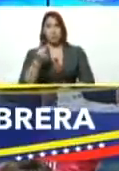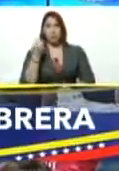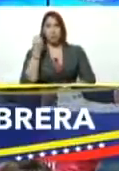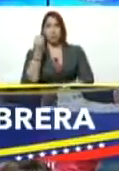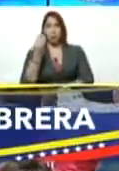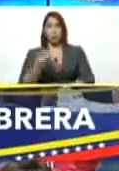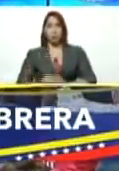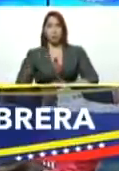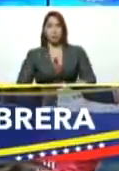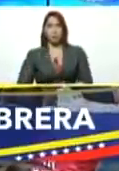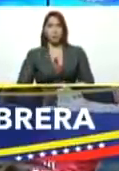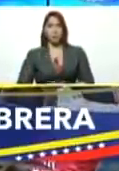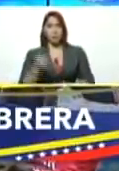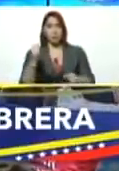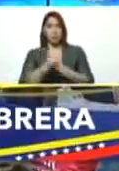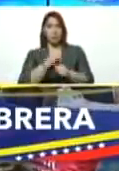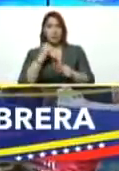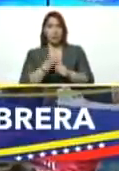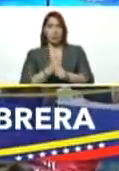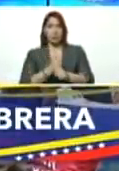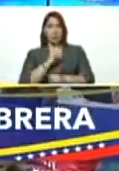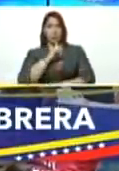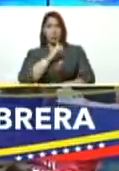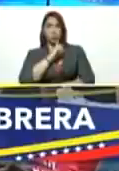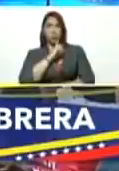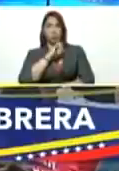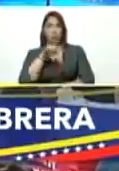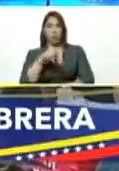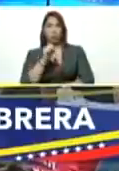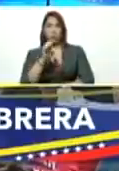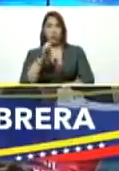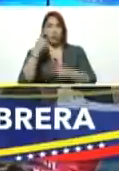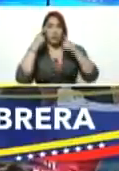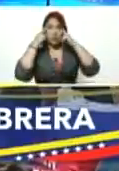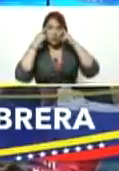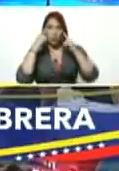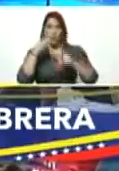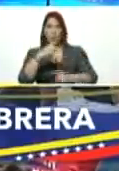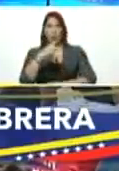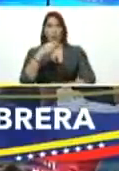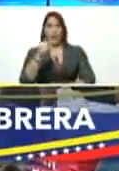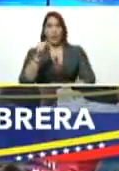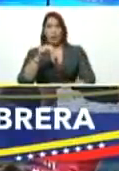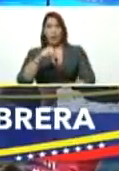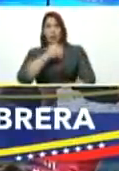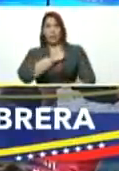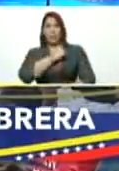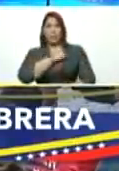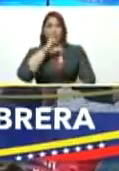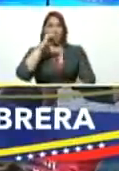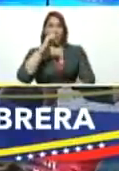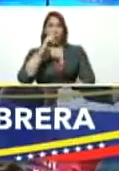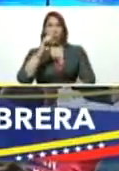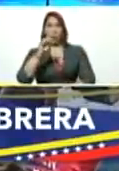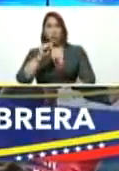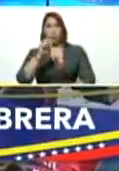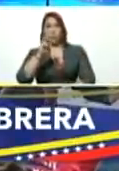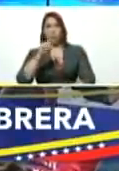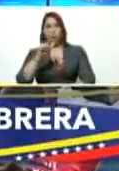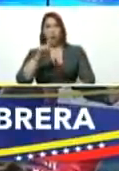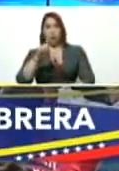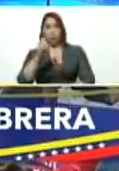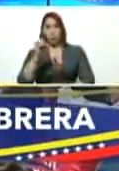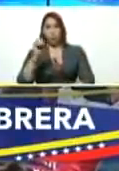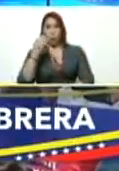de la clase obrera que lleva el nombre del josé chino khan al camarada osvaldo vera adelante